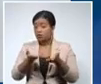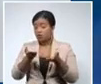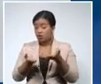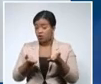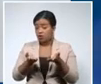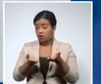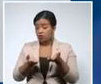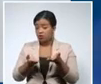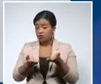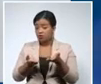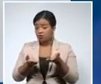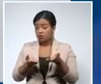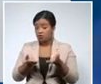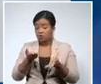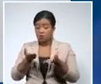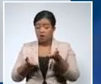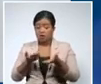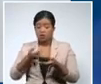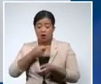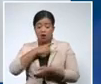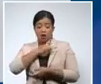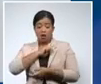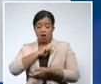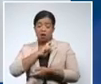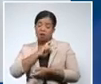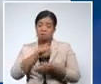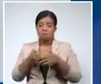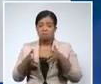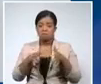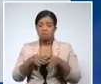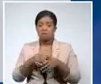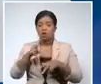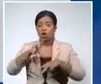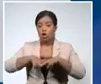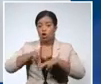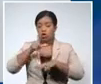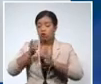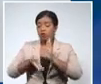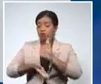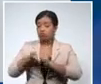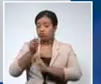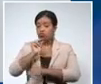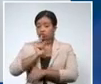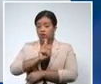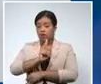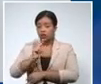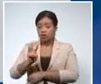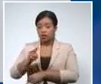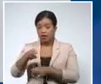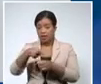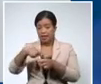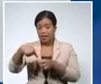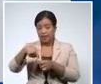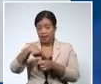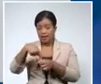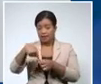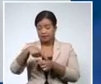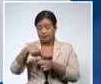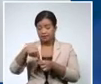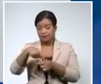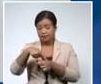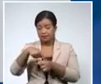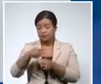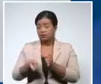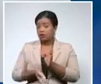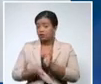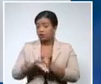anterior no es muy elevado, Holguín alto 33, la Isla de la Juventud muy elevado el